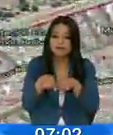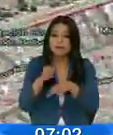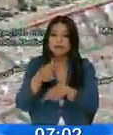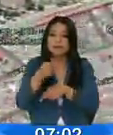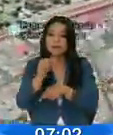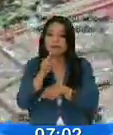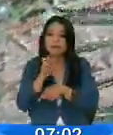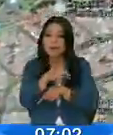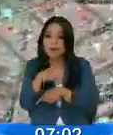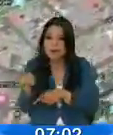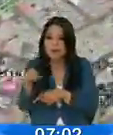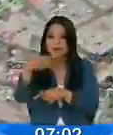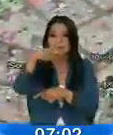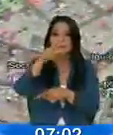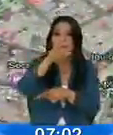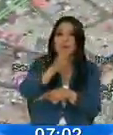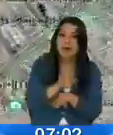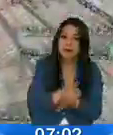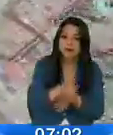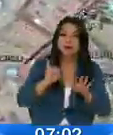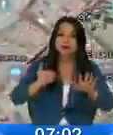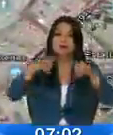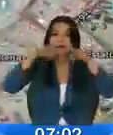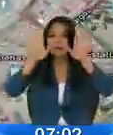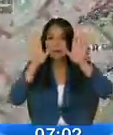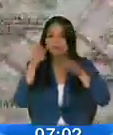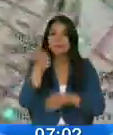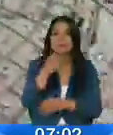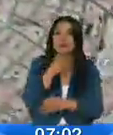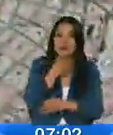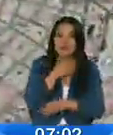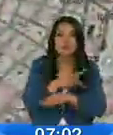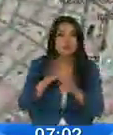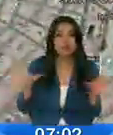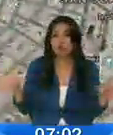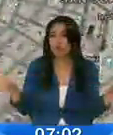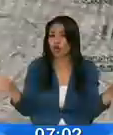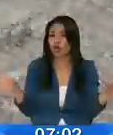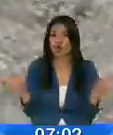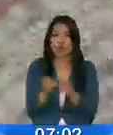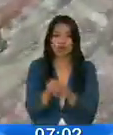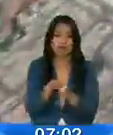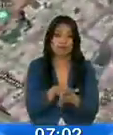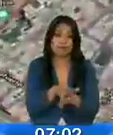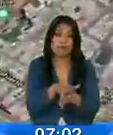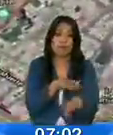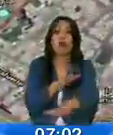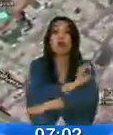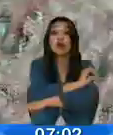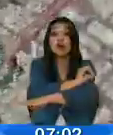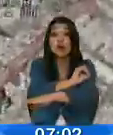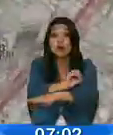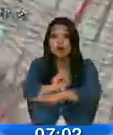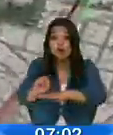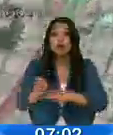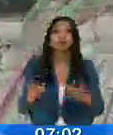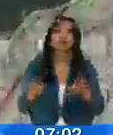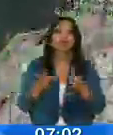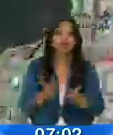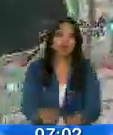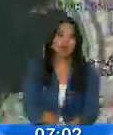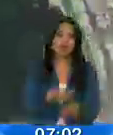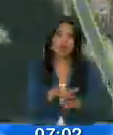Guevara, Patria, 6 de diciembre, 10 de agosto, Avenida Pichincha, están sumamente cargadas. La Avenida Occidental también tiene un